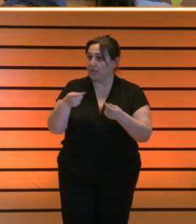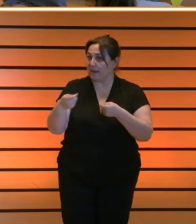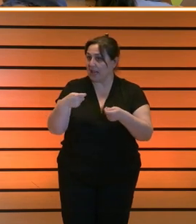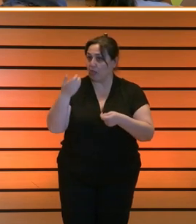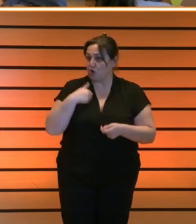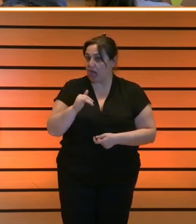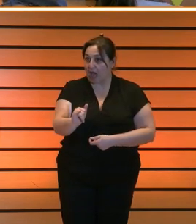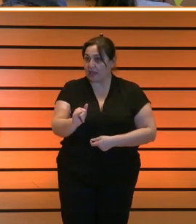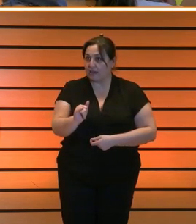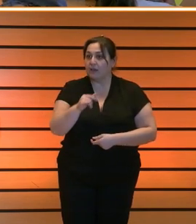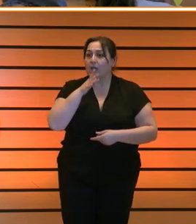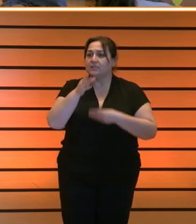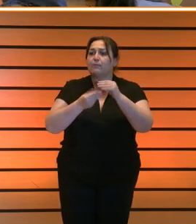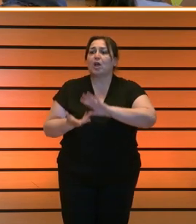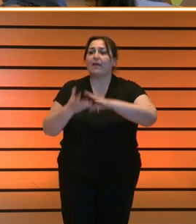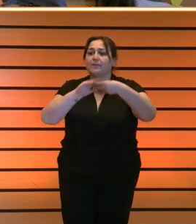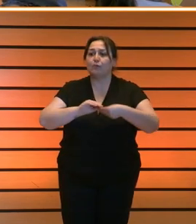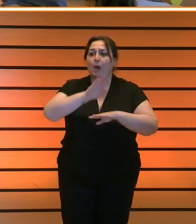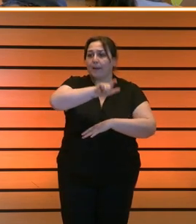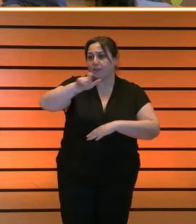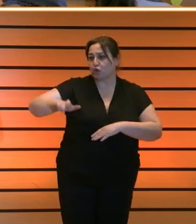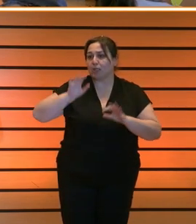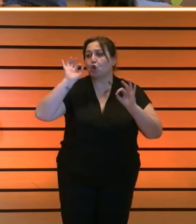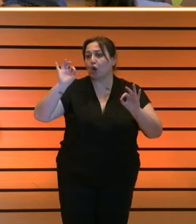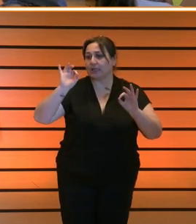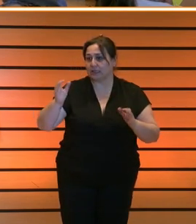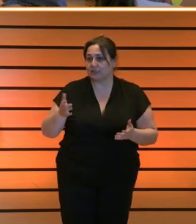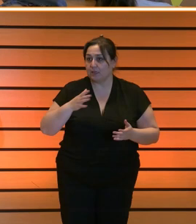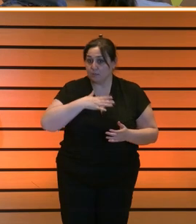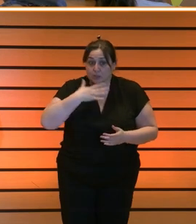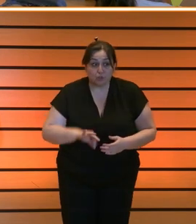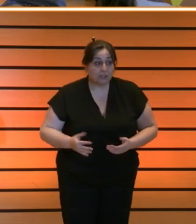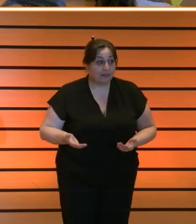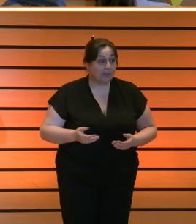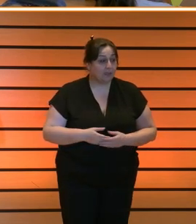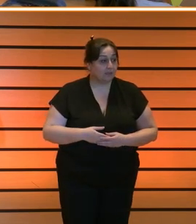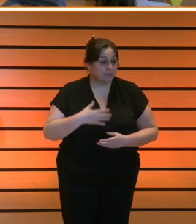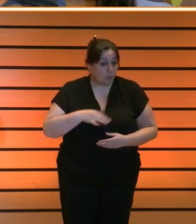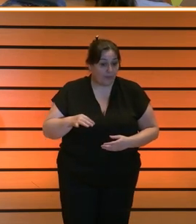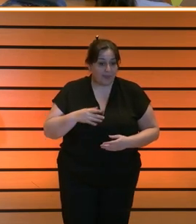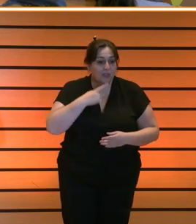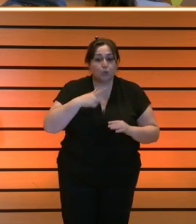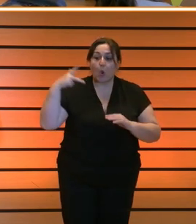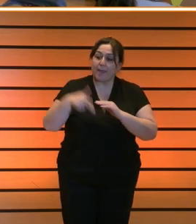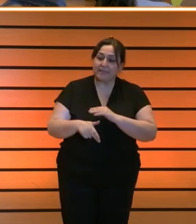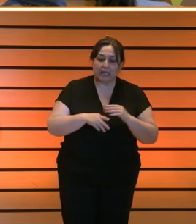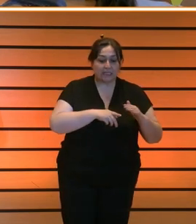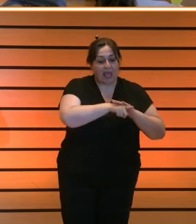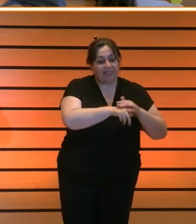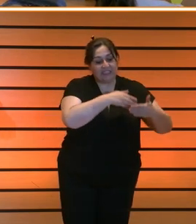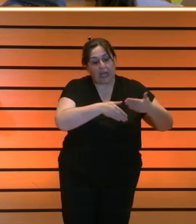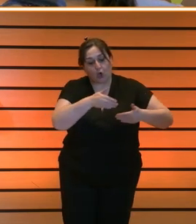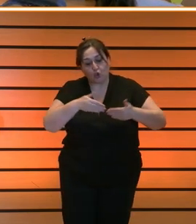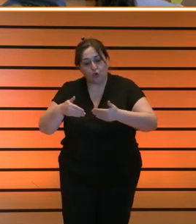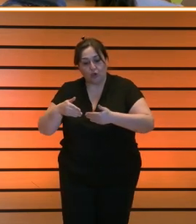Y los estamos adaptando a personas concretas porque es posible y te evitas todo el desarrollo que